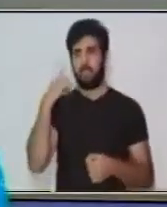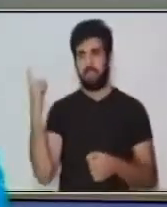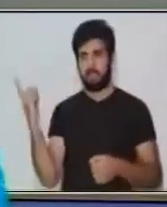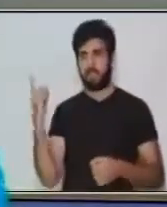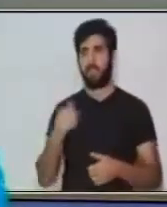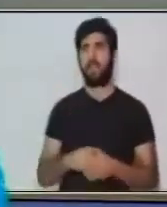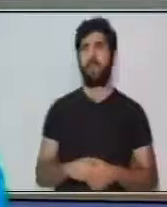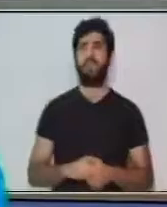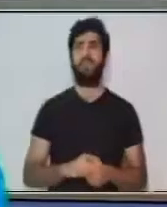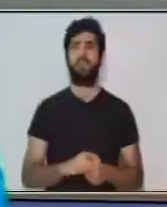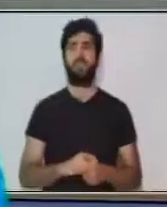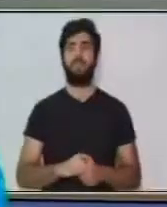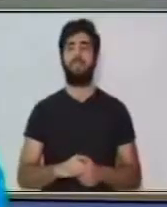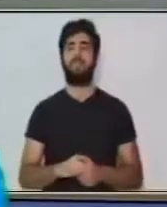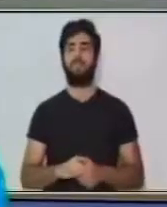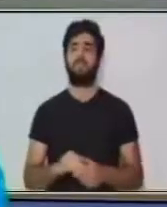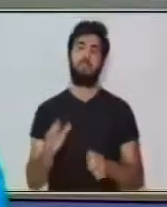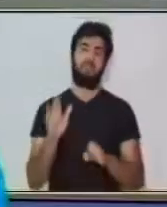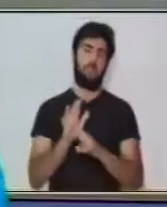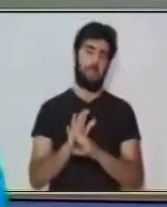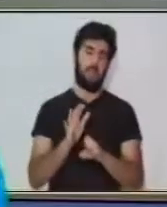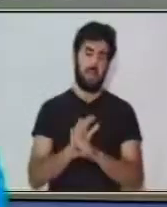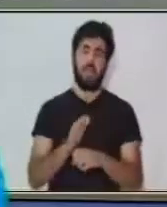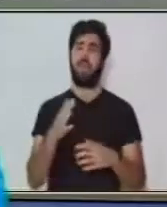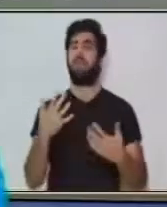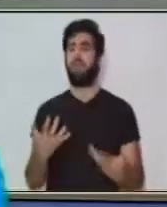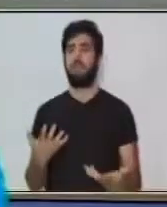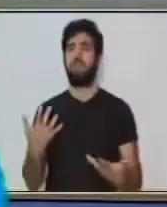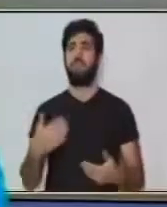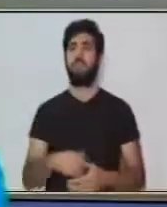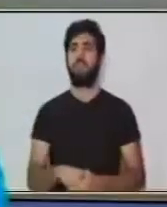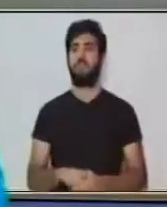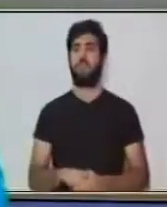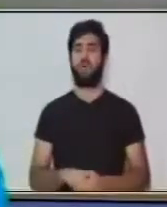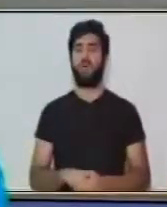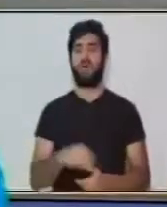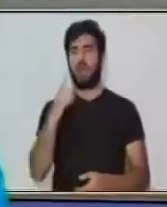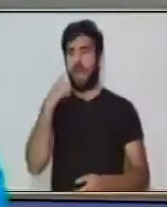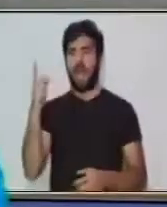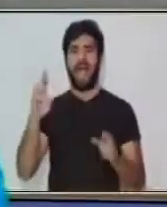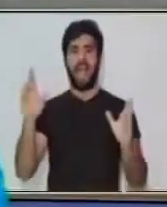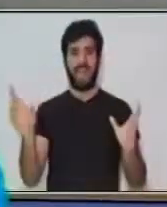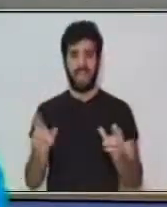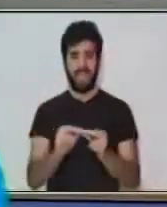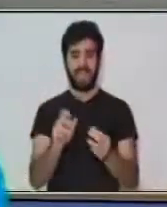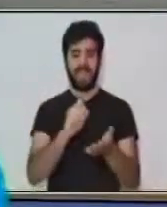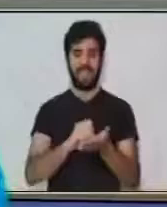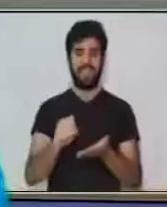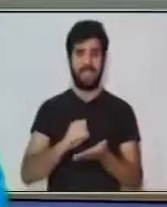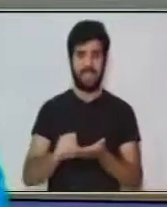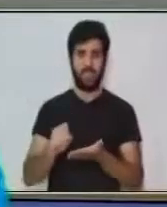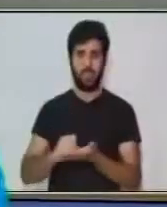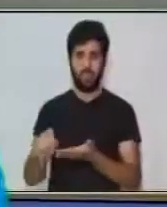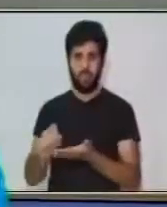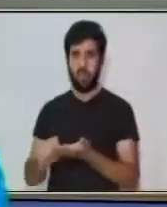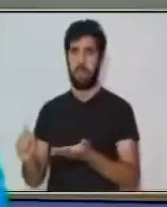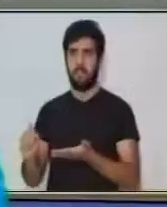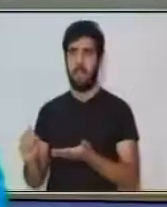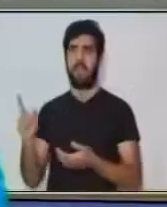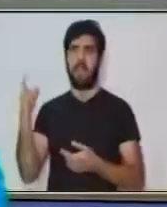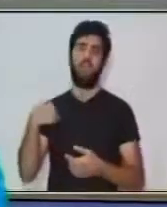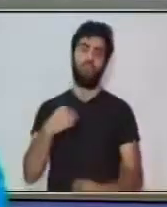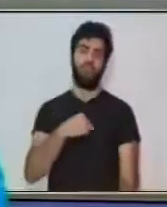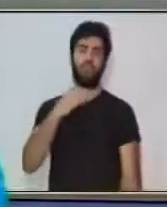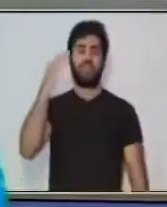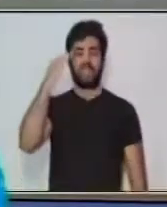nuestras fuentes de información terciarias. De ejemplos, ya aquí podemos identificar resúmenes, porque ya sabemos entonces que son